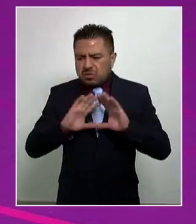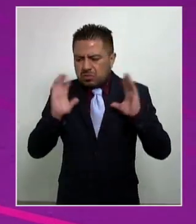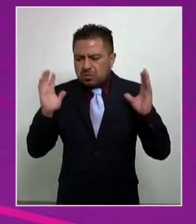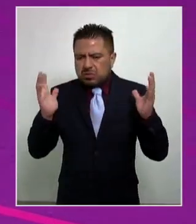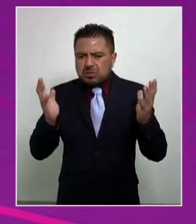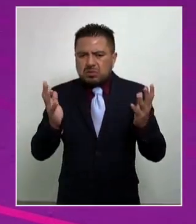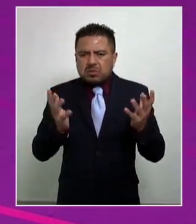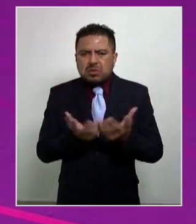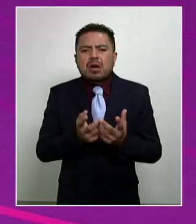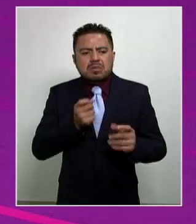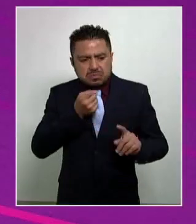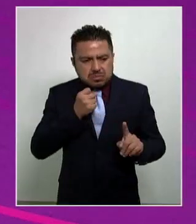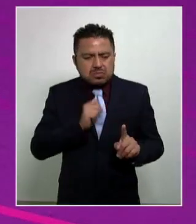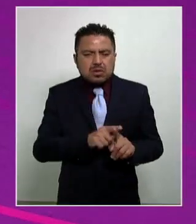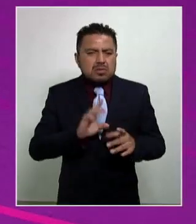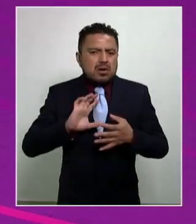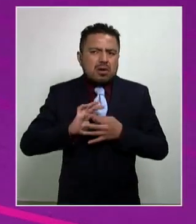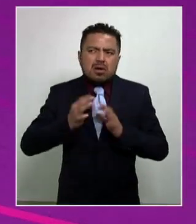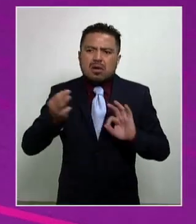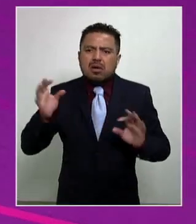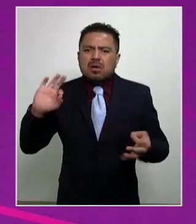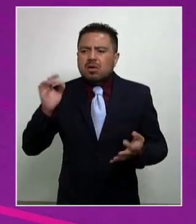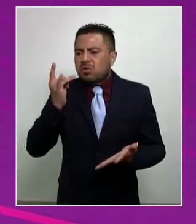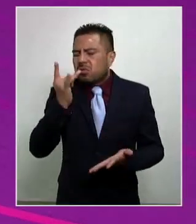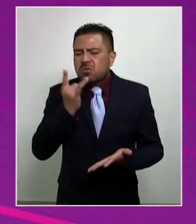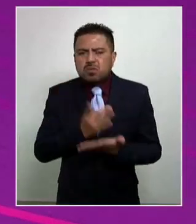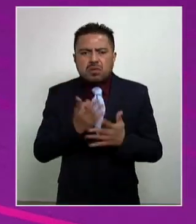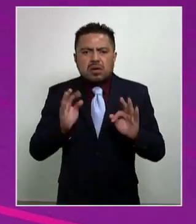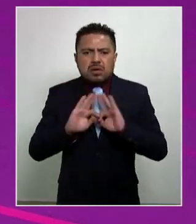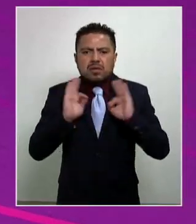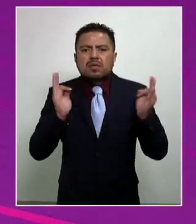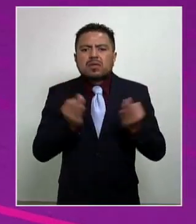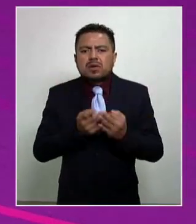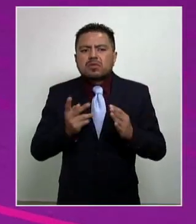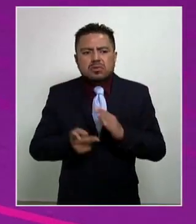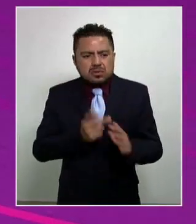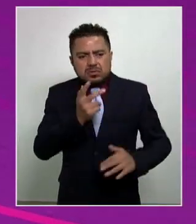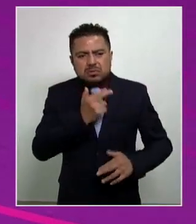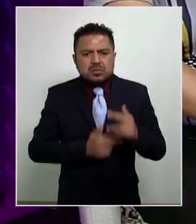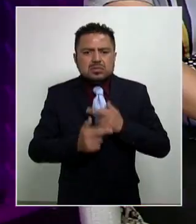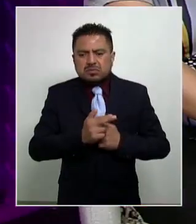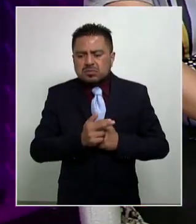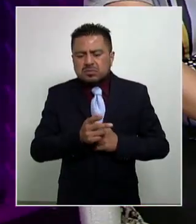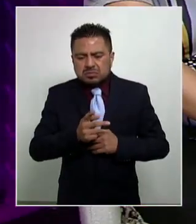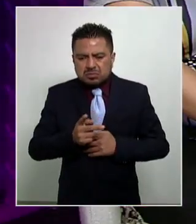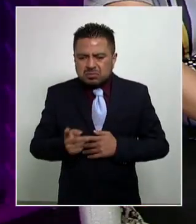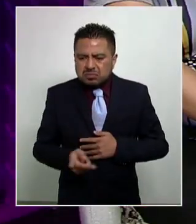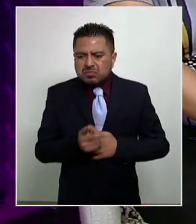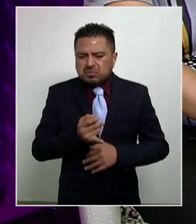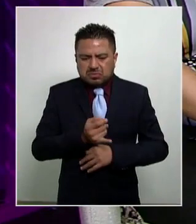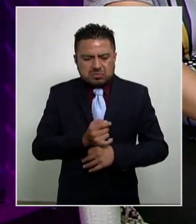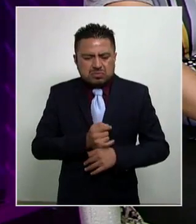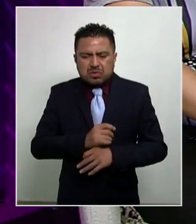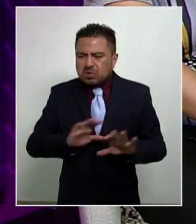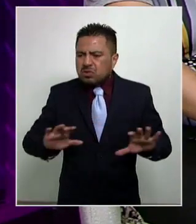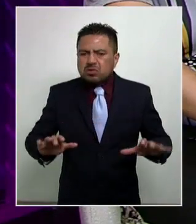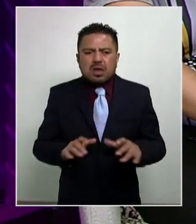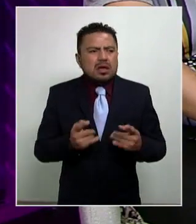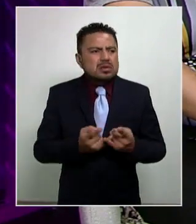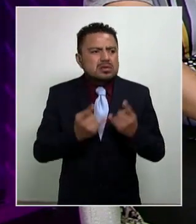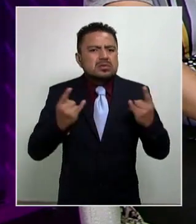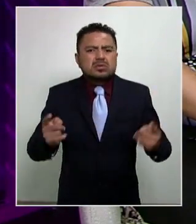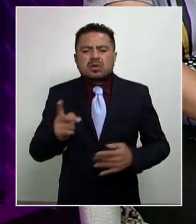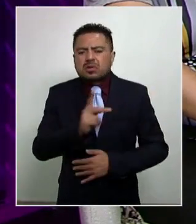por la misma esclavitud, y que es la única manera de volver a interrogar todo lo que es nuestra historia,